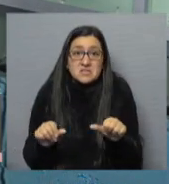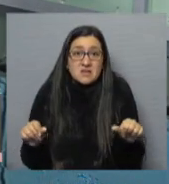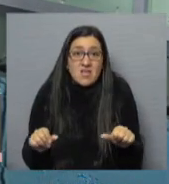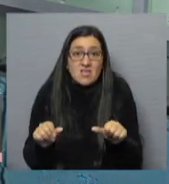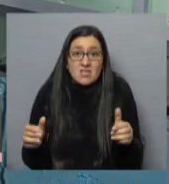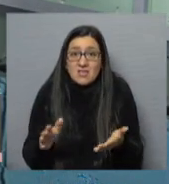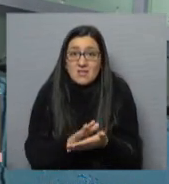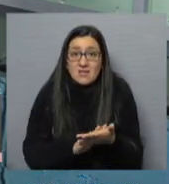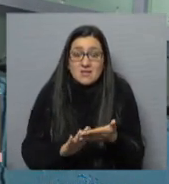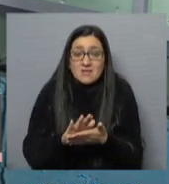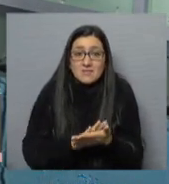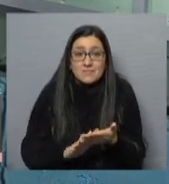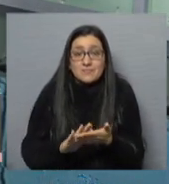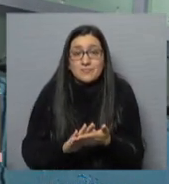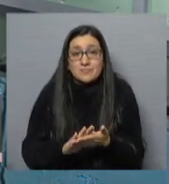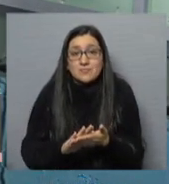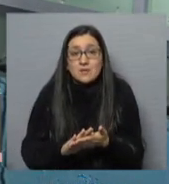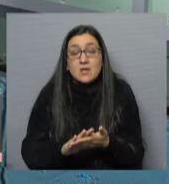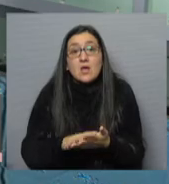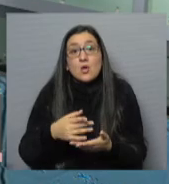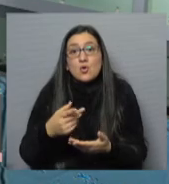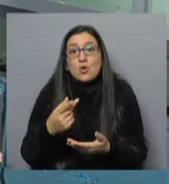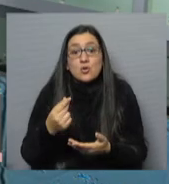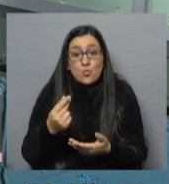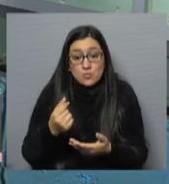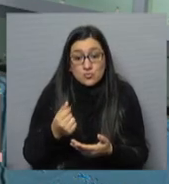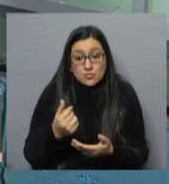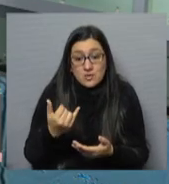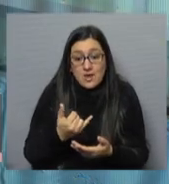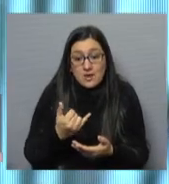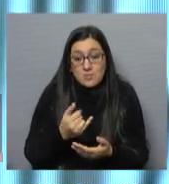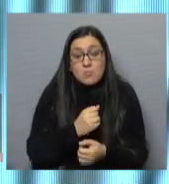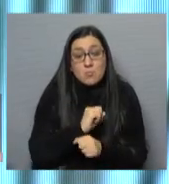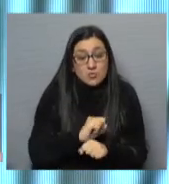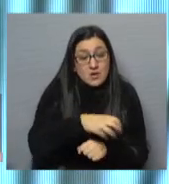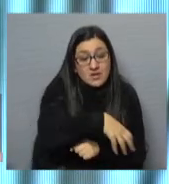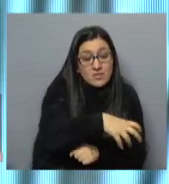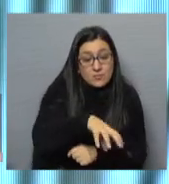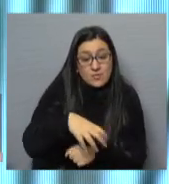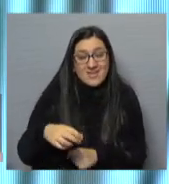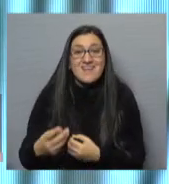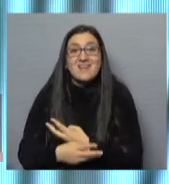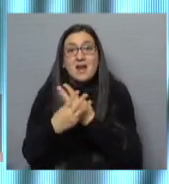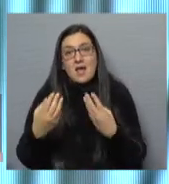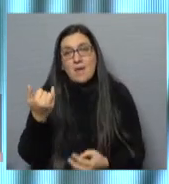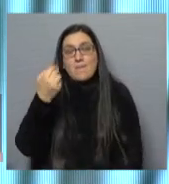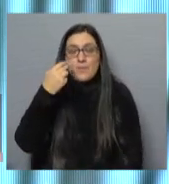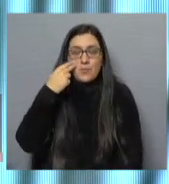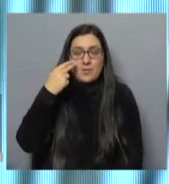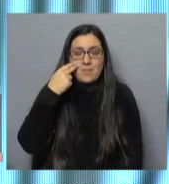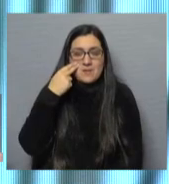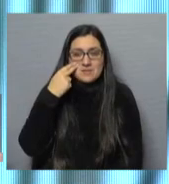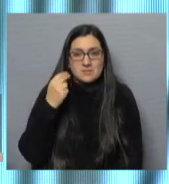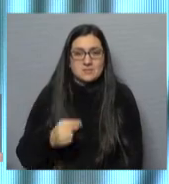cuando con los recursos que hay se podrían redistribuir. Ojo, es decir, a nivel general estamos teniendo problemas